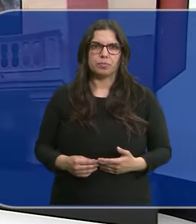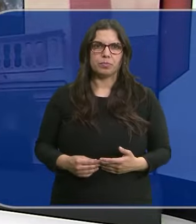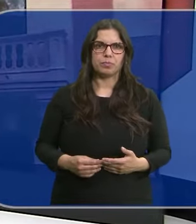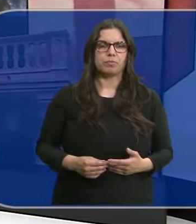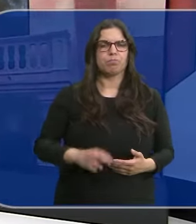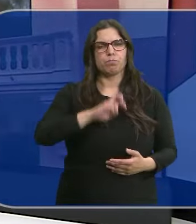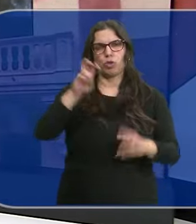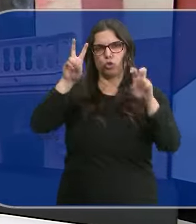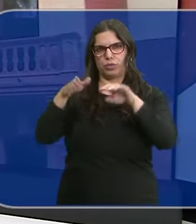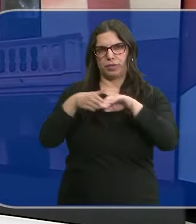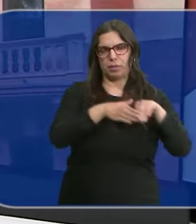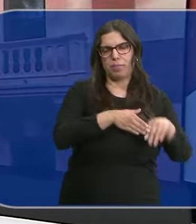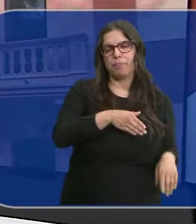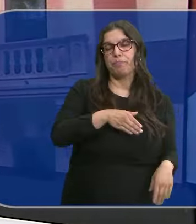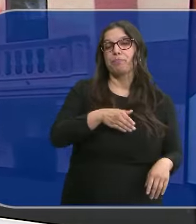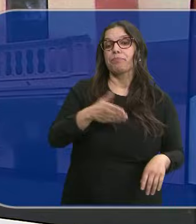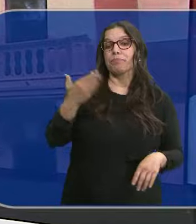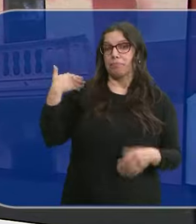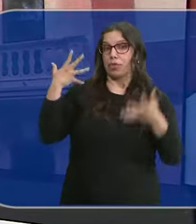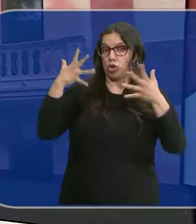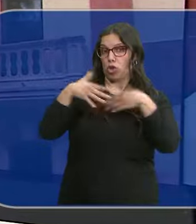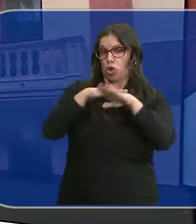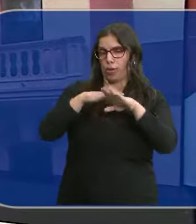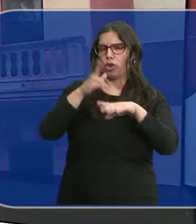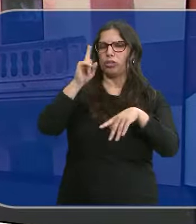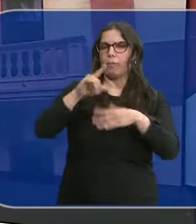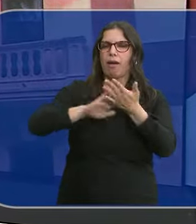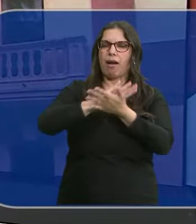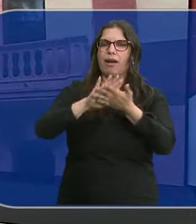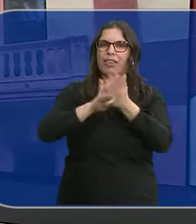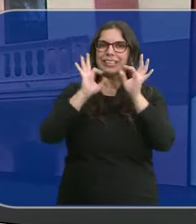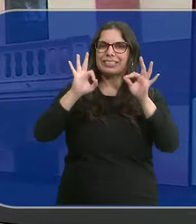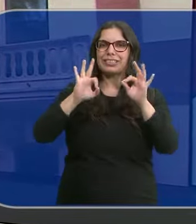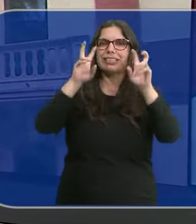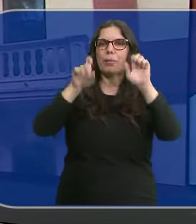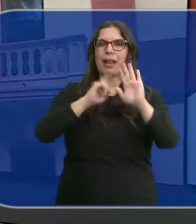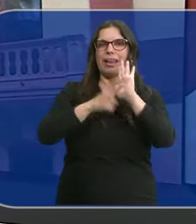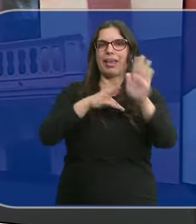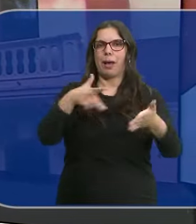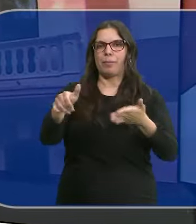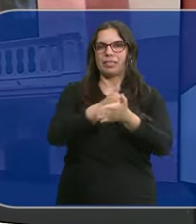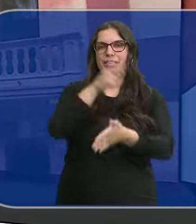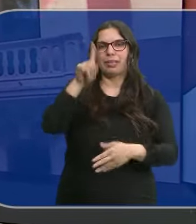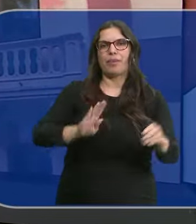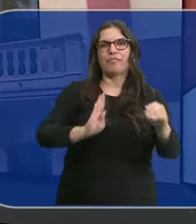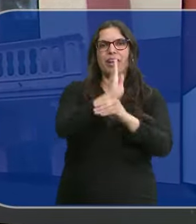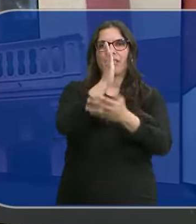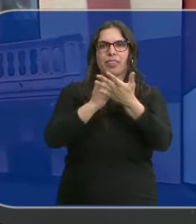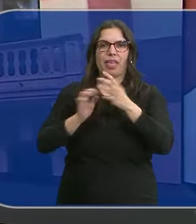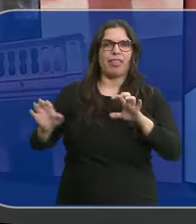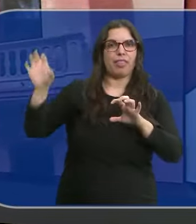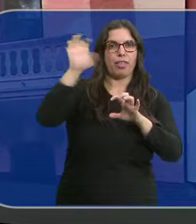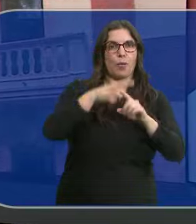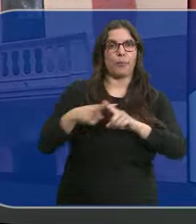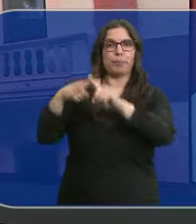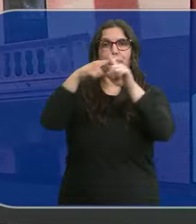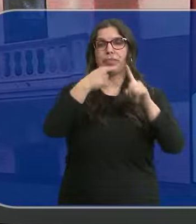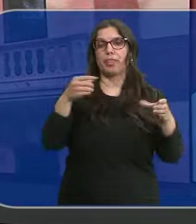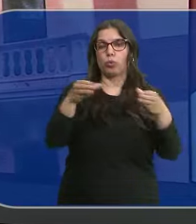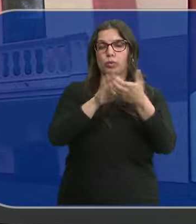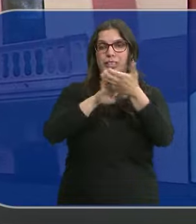En otro orden de cosas y también tras el Consejo de Gobierno, referencias expresas a la ley de amnistía y a la financiación autonómica. La Junta advierte que estas